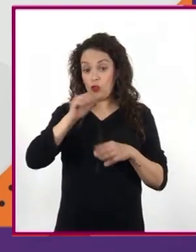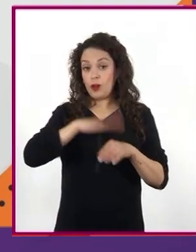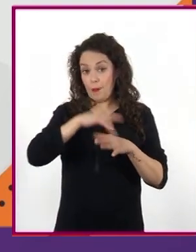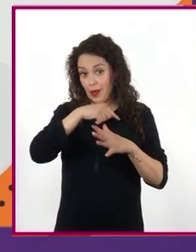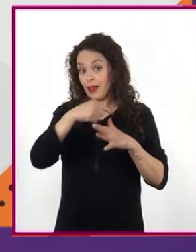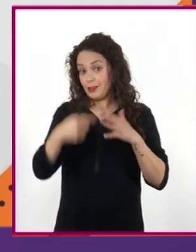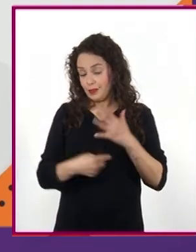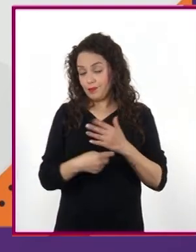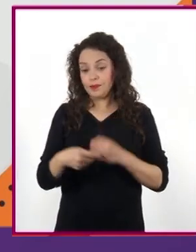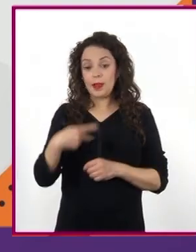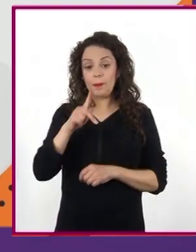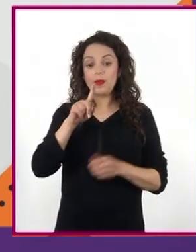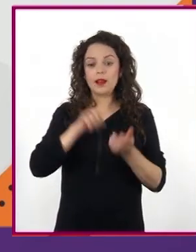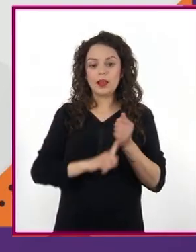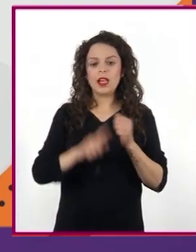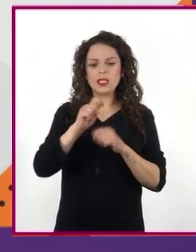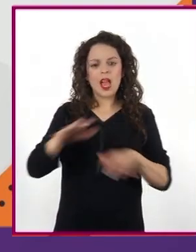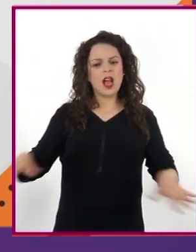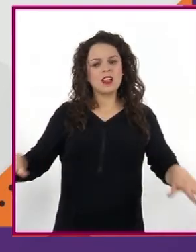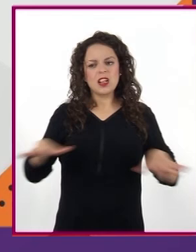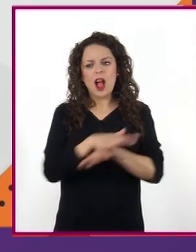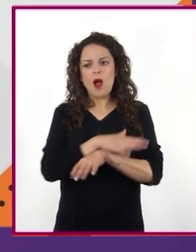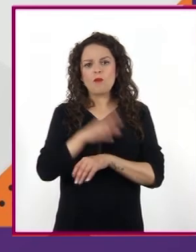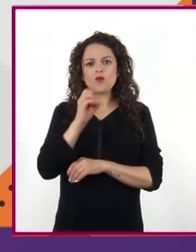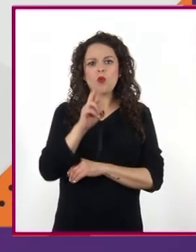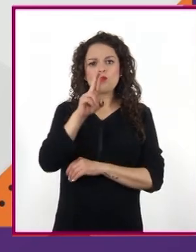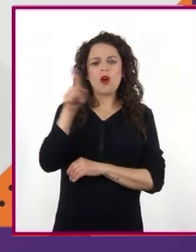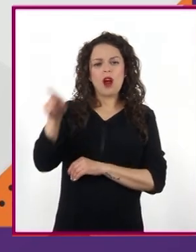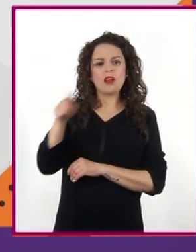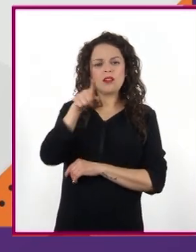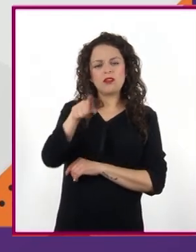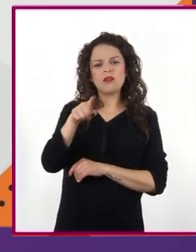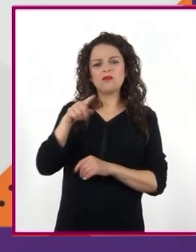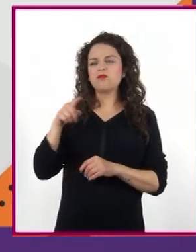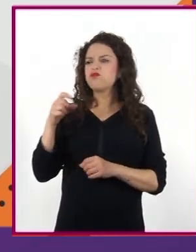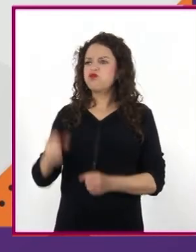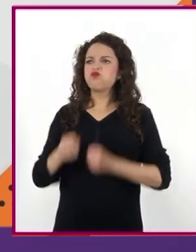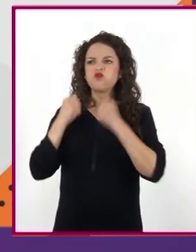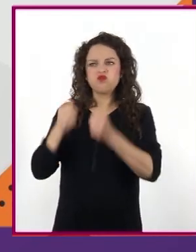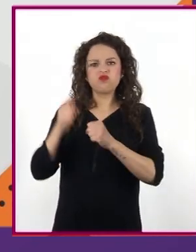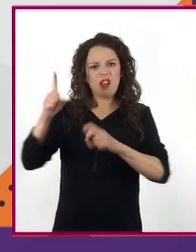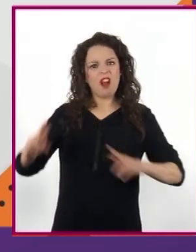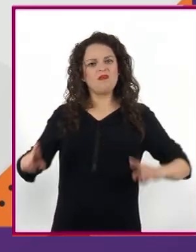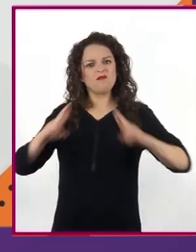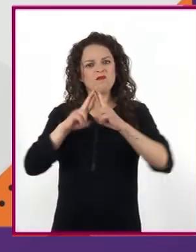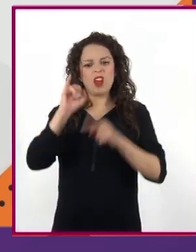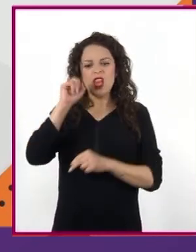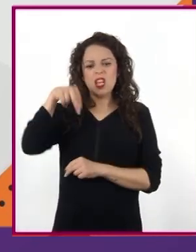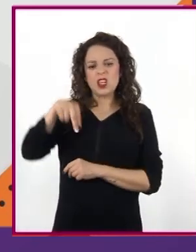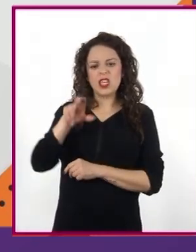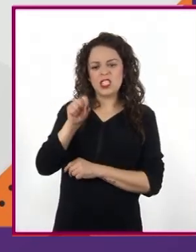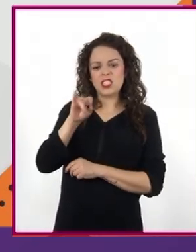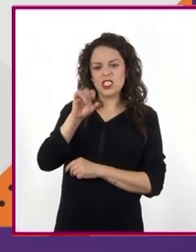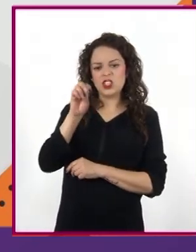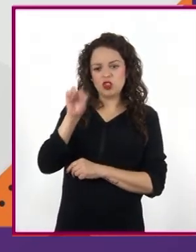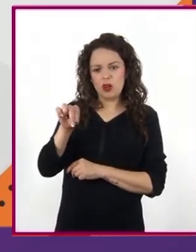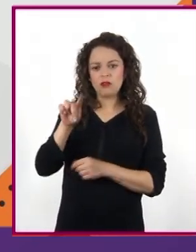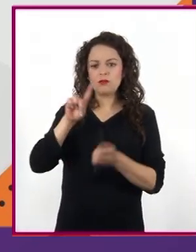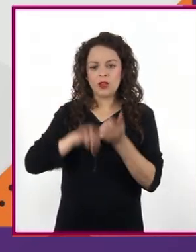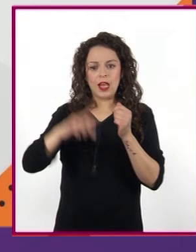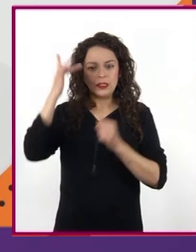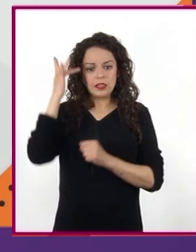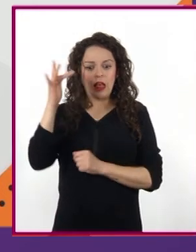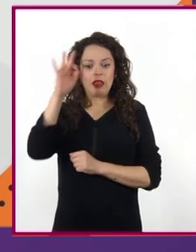cambio de actitud de la Santa Inquisición. La renovación de ideas ingresó también en el Tribunal de la Santa Fe, pese a